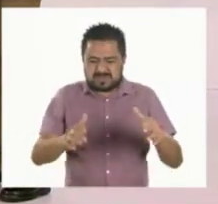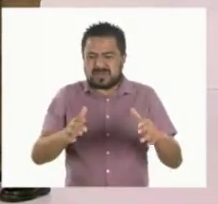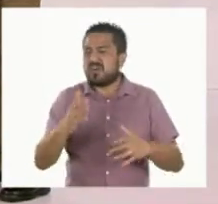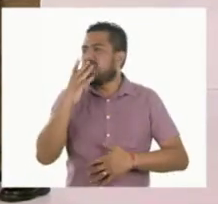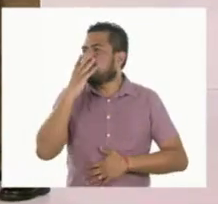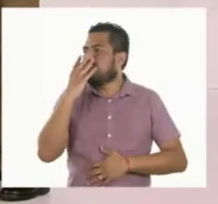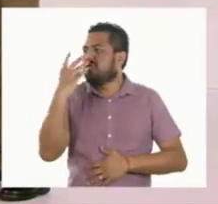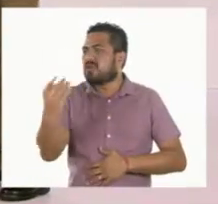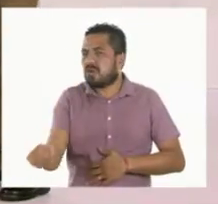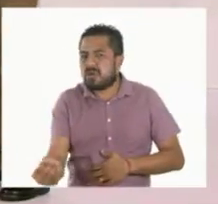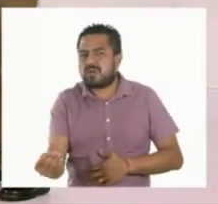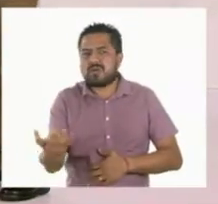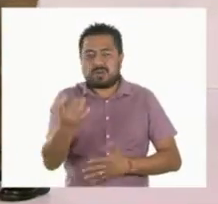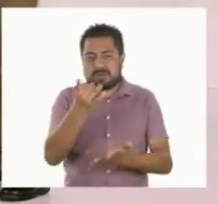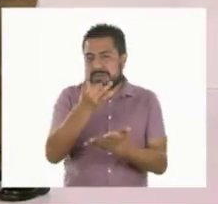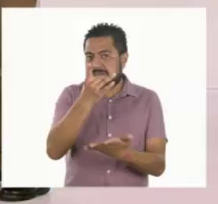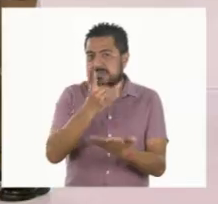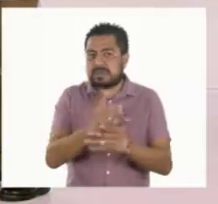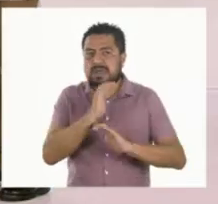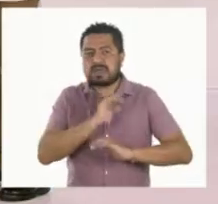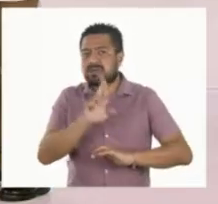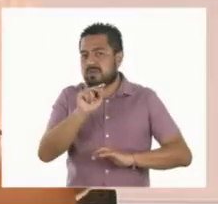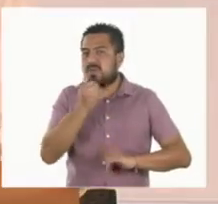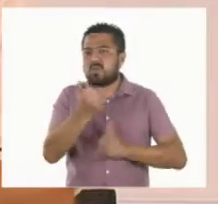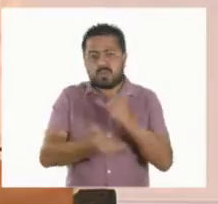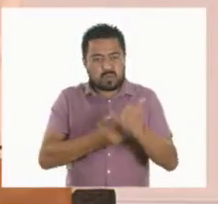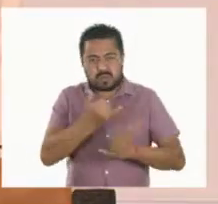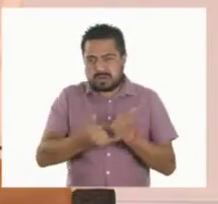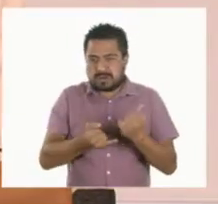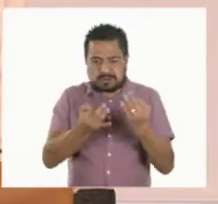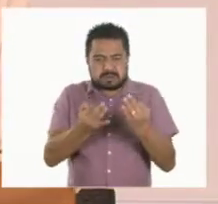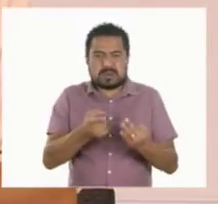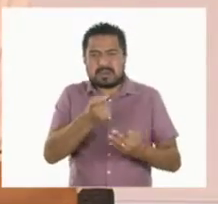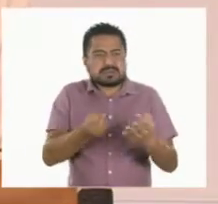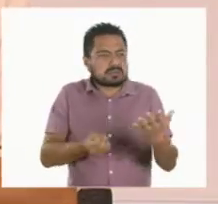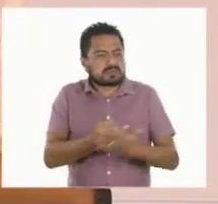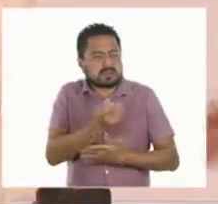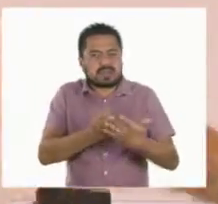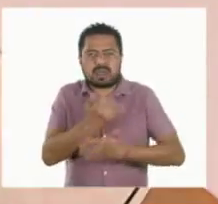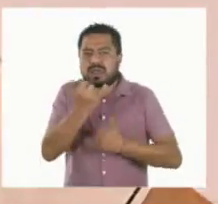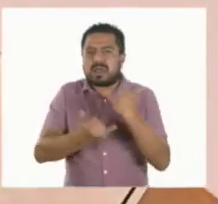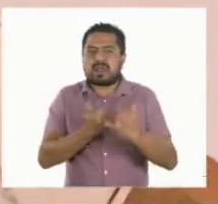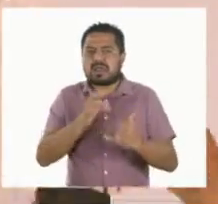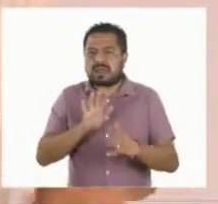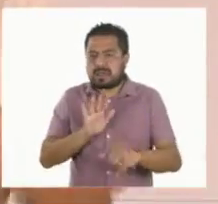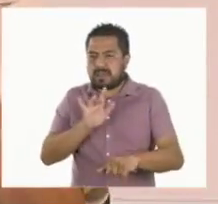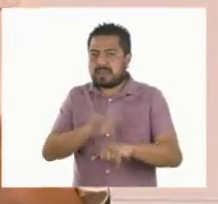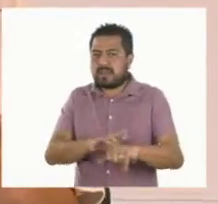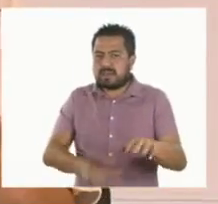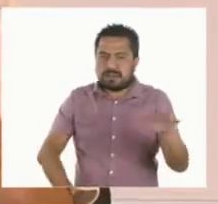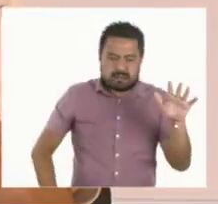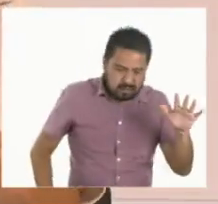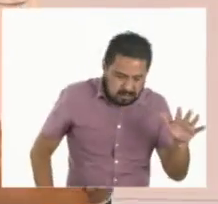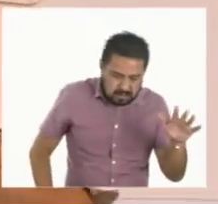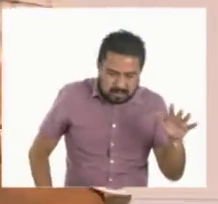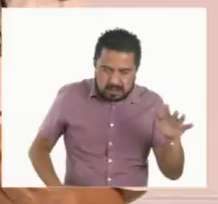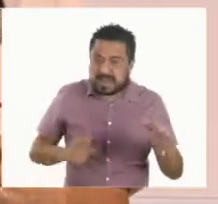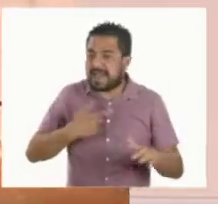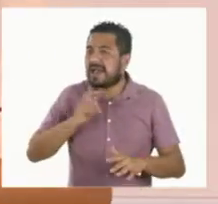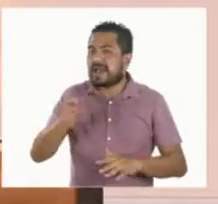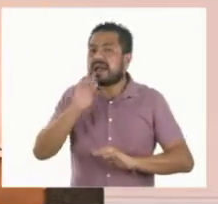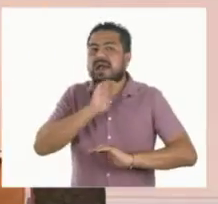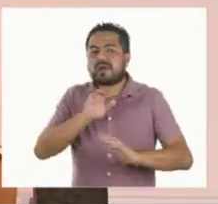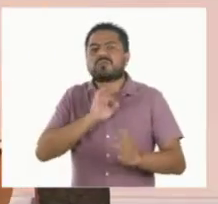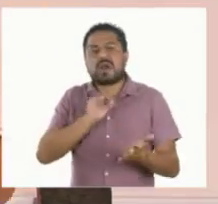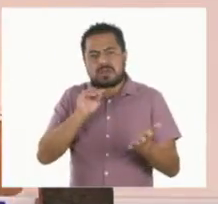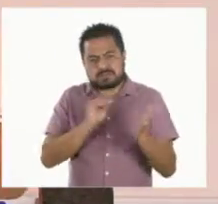lobo, no solamente canciones, los juegos que salimos a jugar, los encantados, que tienen su cancioncita, esos también los podemos